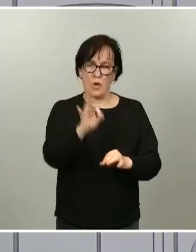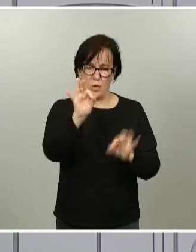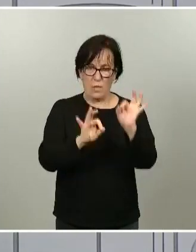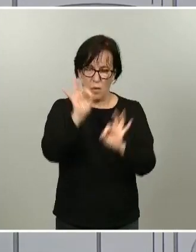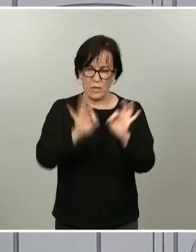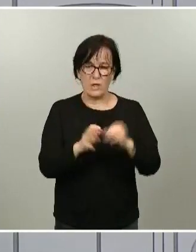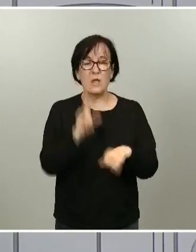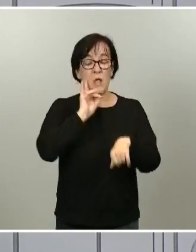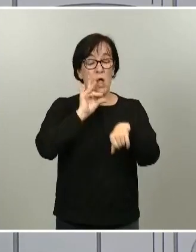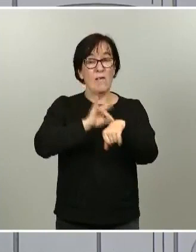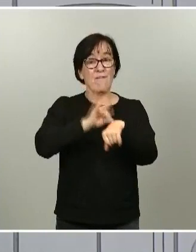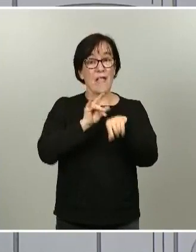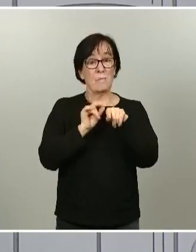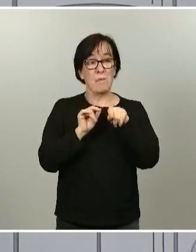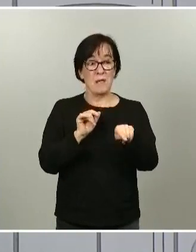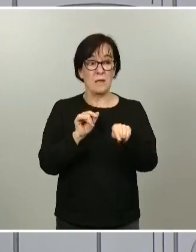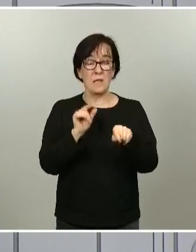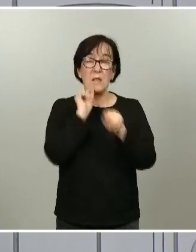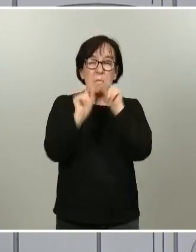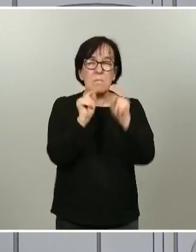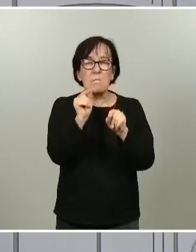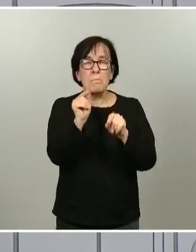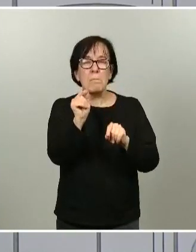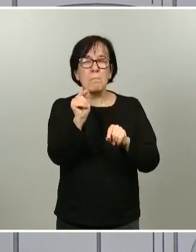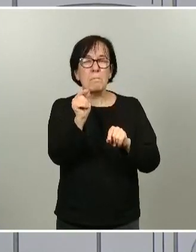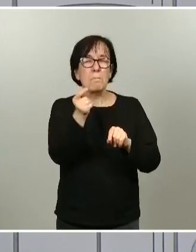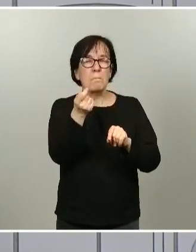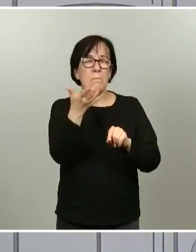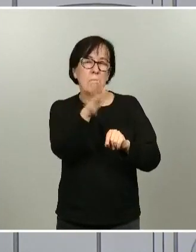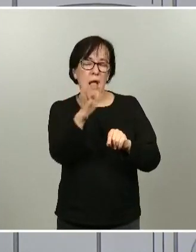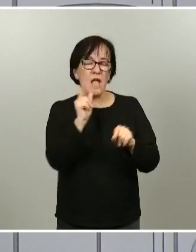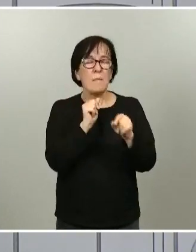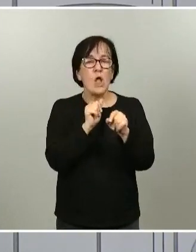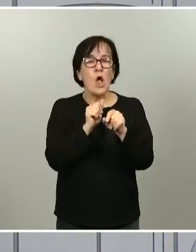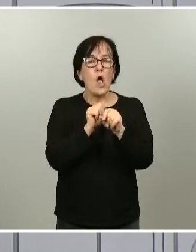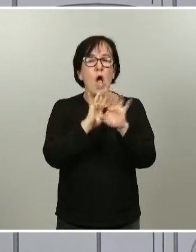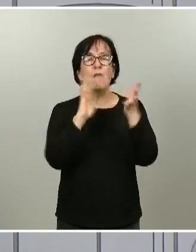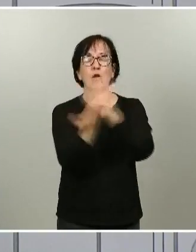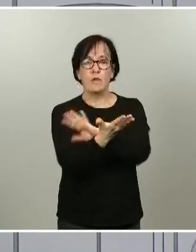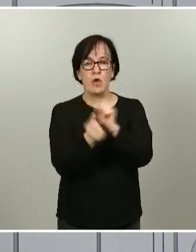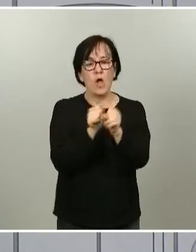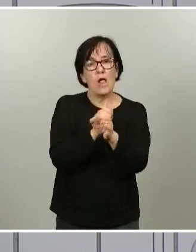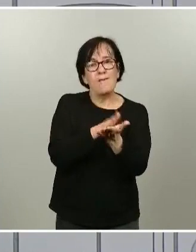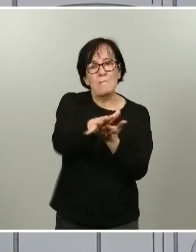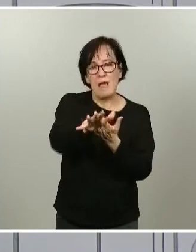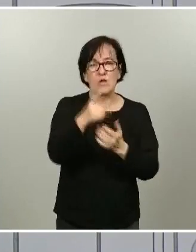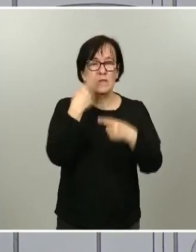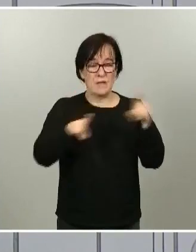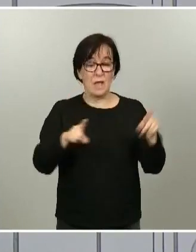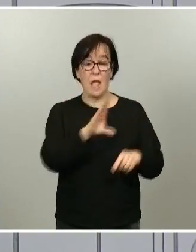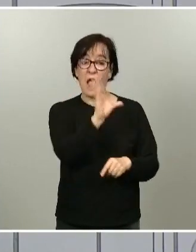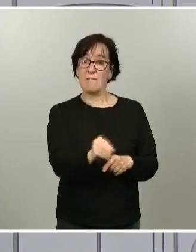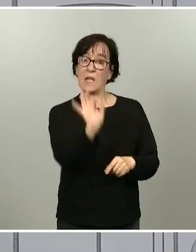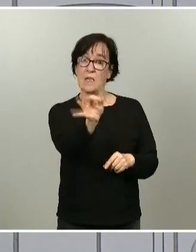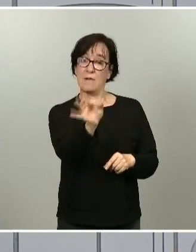enfermedad, virus parecido, pero con una evolución, un impacto muy diferente. Sí que es cierto que en África hay muchos países que no